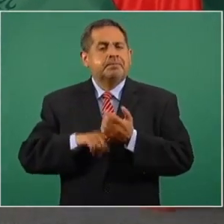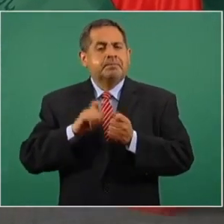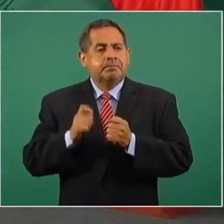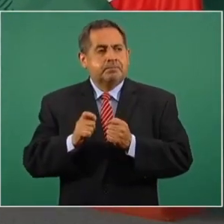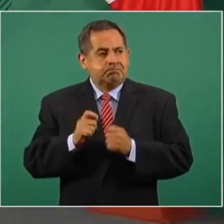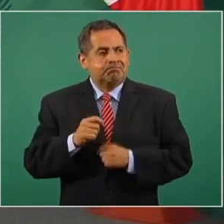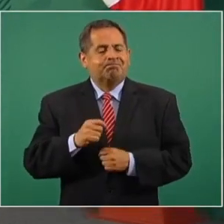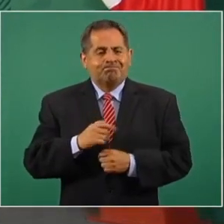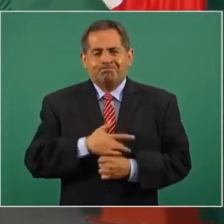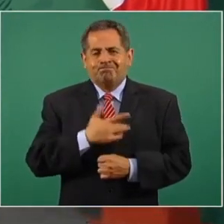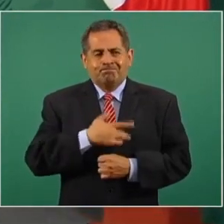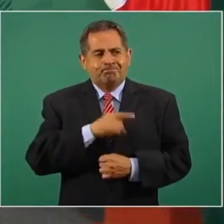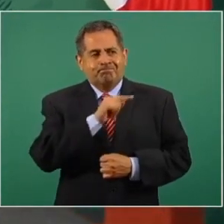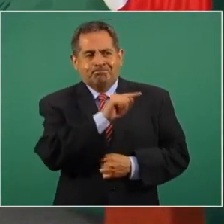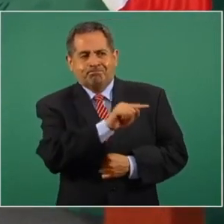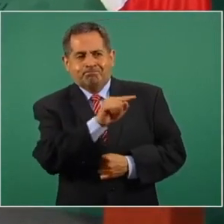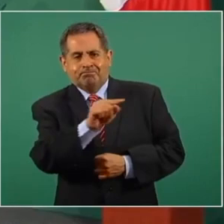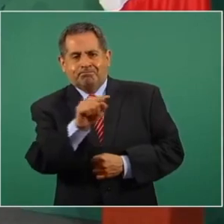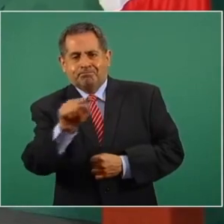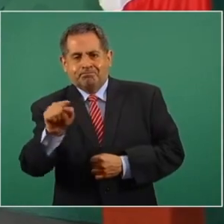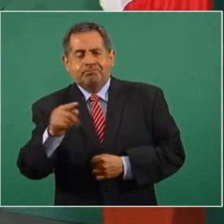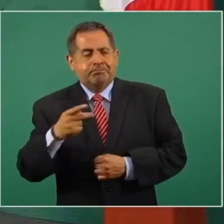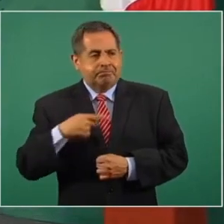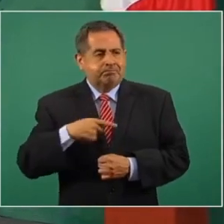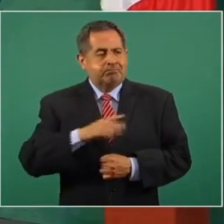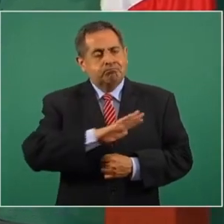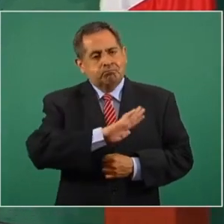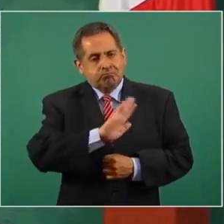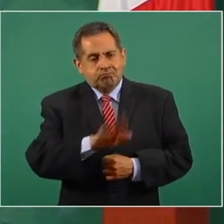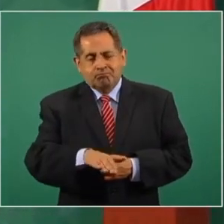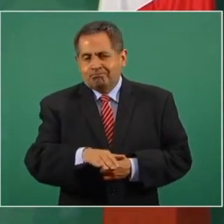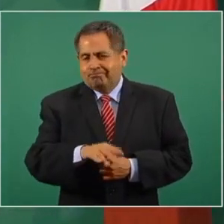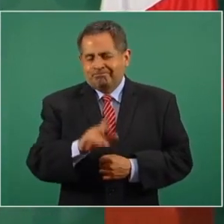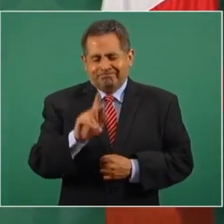perdido la vida por esta terrible pandemia